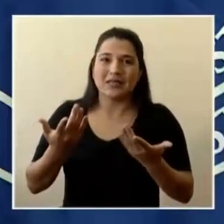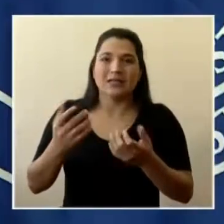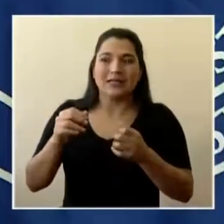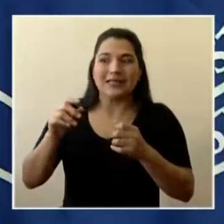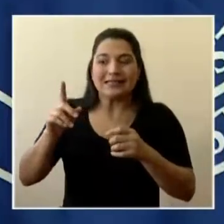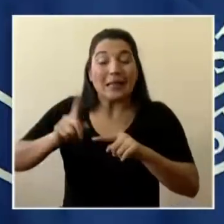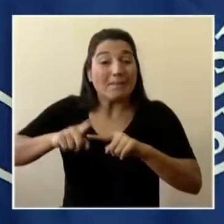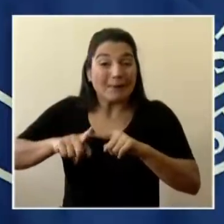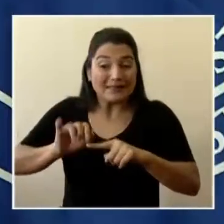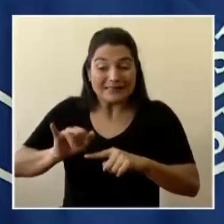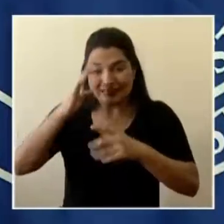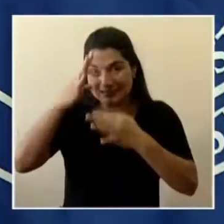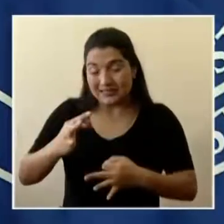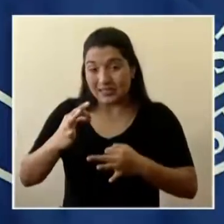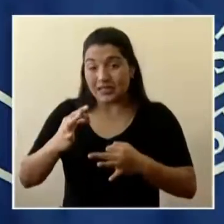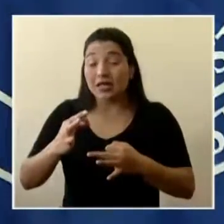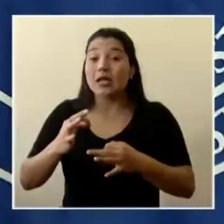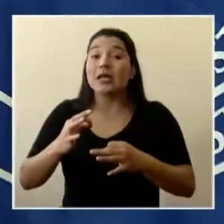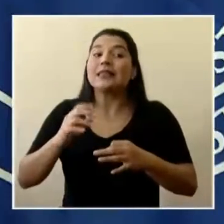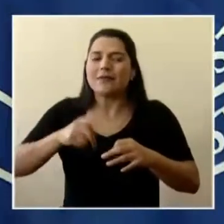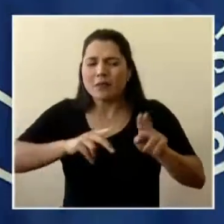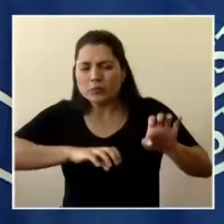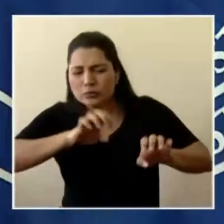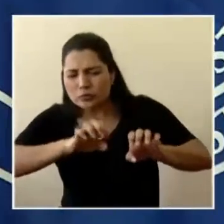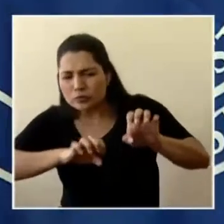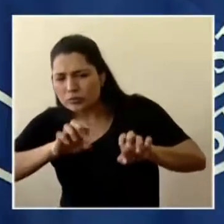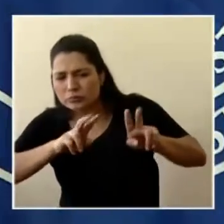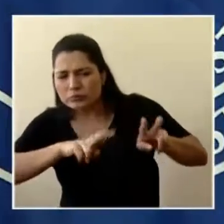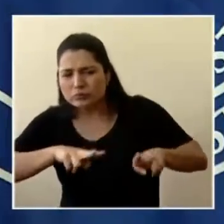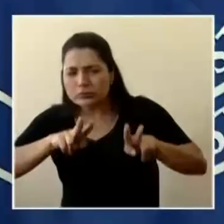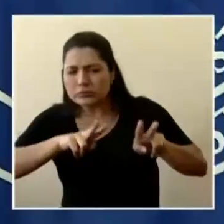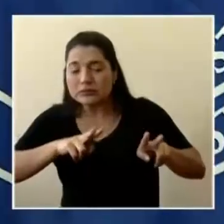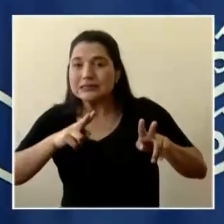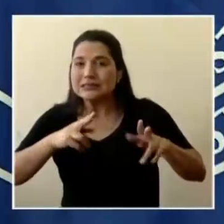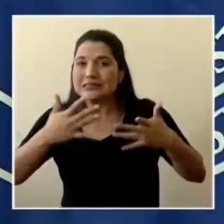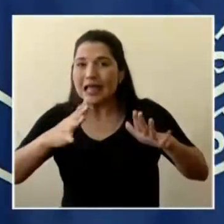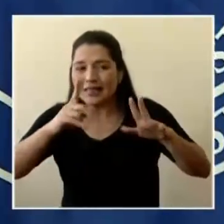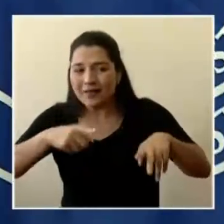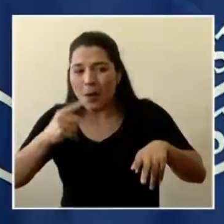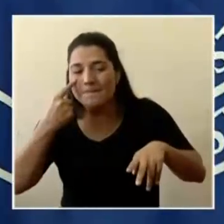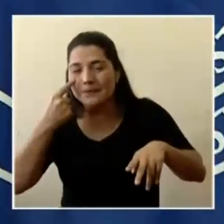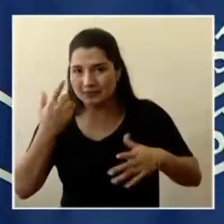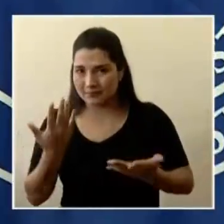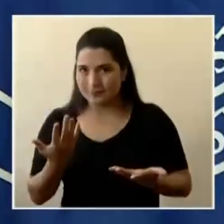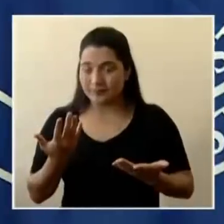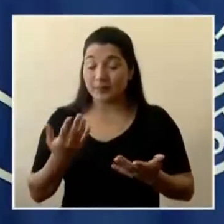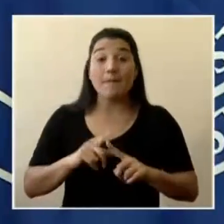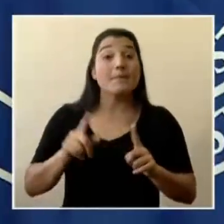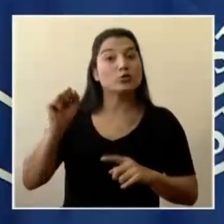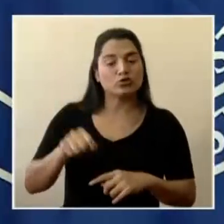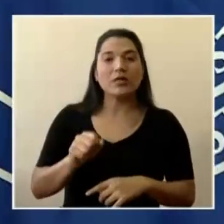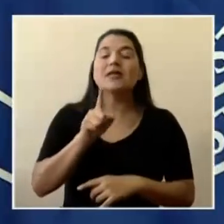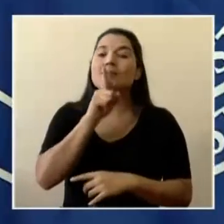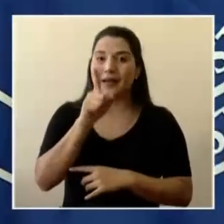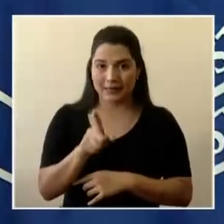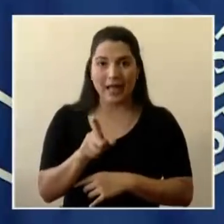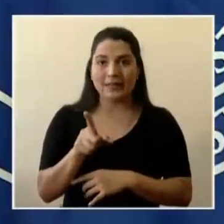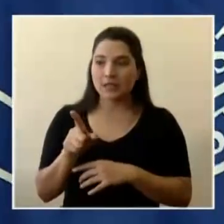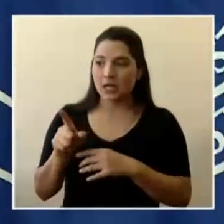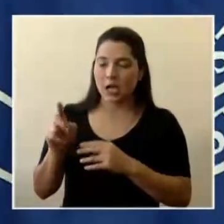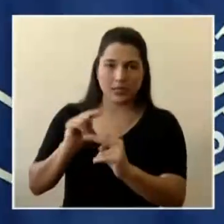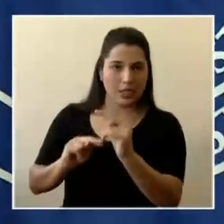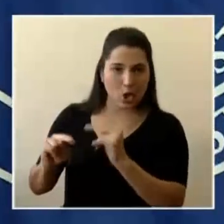ya indicaba, estamos empezando a plantear el estudio de cómo lo vamos a hacer. Pero lo que sí es cierto es que la actividad